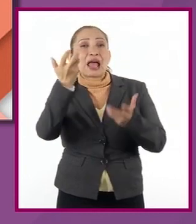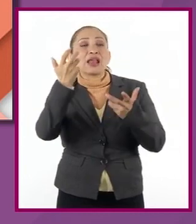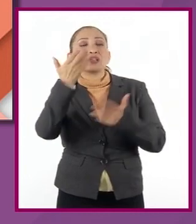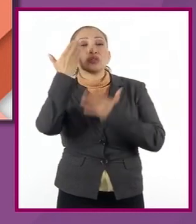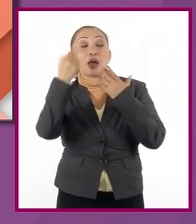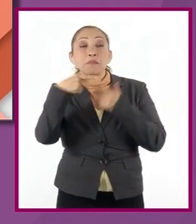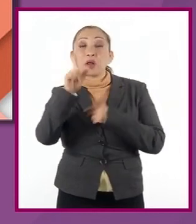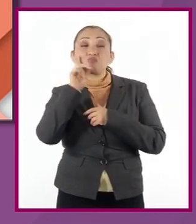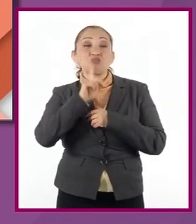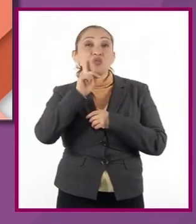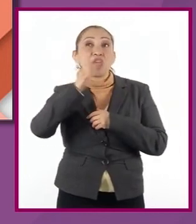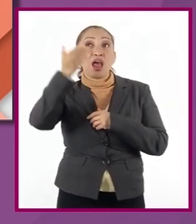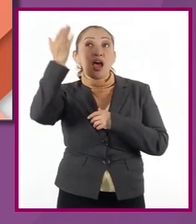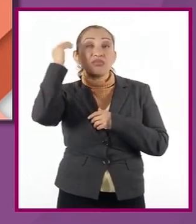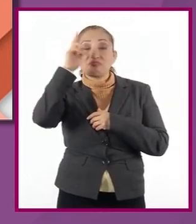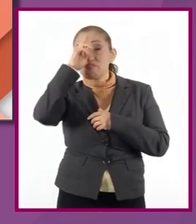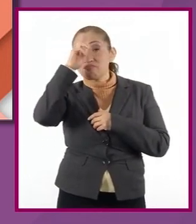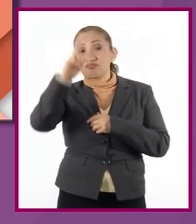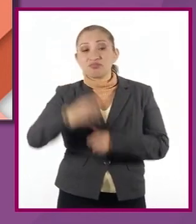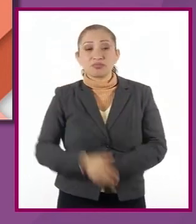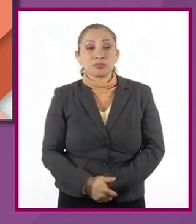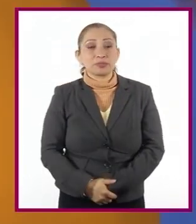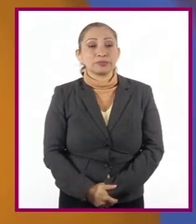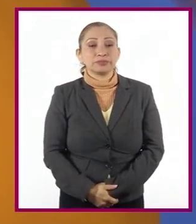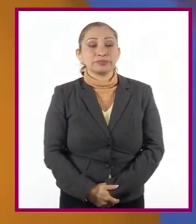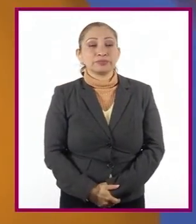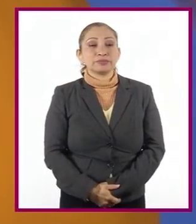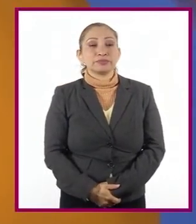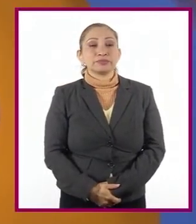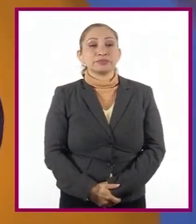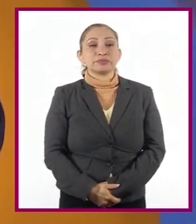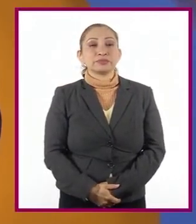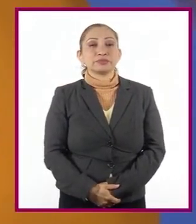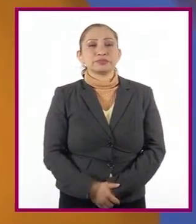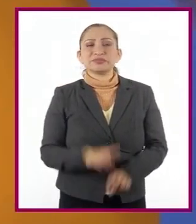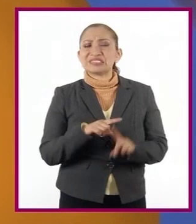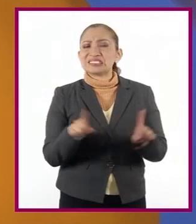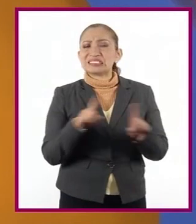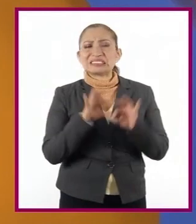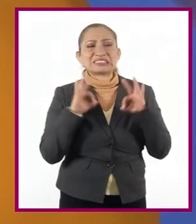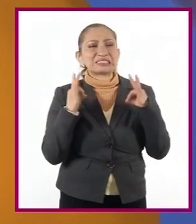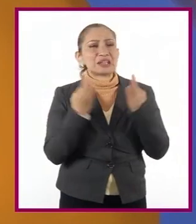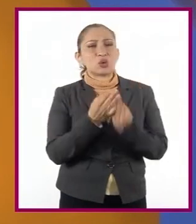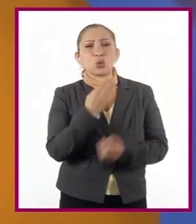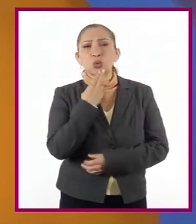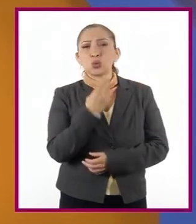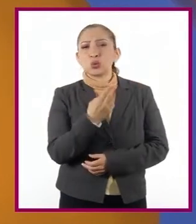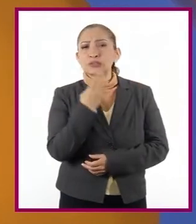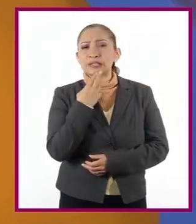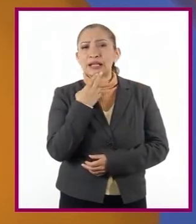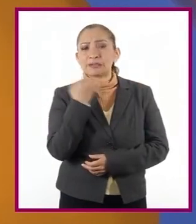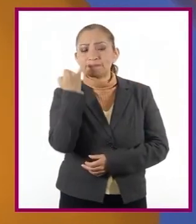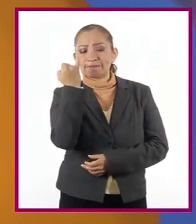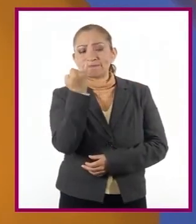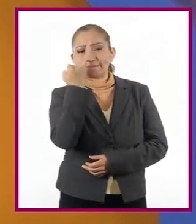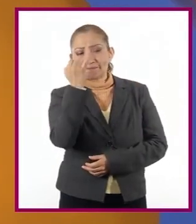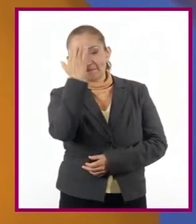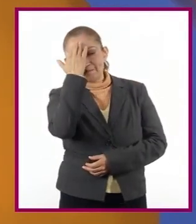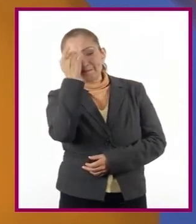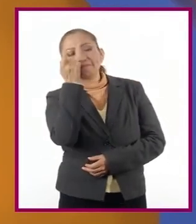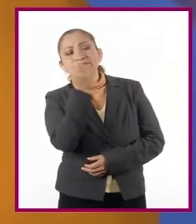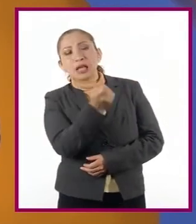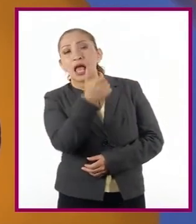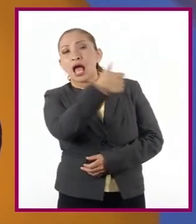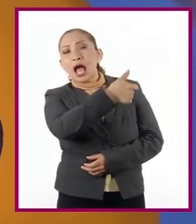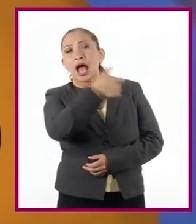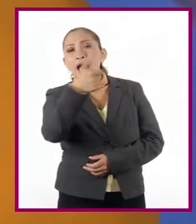las mujeres lo tenían prohibido. Hay múltiples maneras de utilizar nuestra lengua y conocer